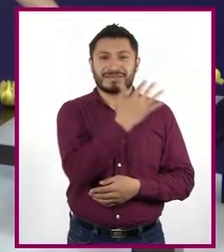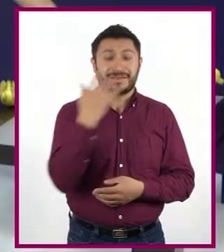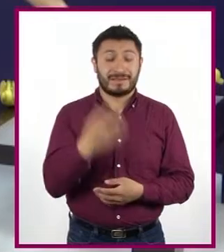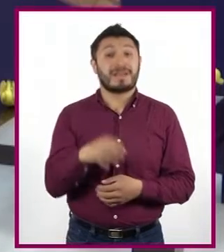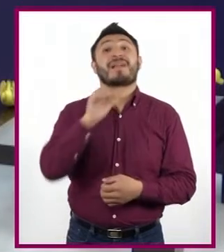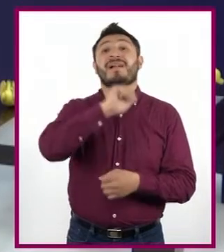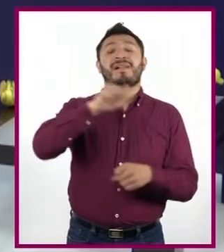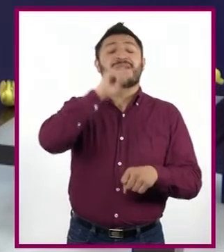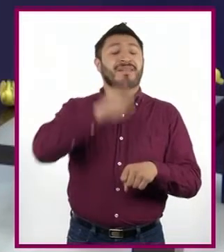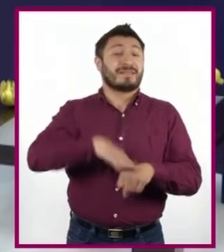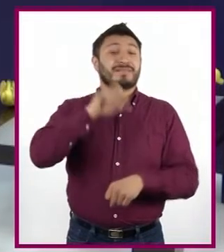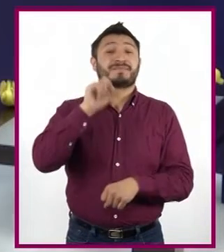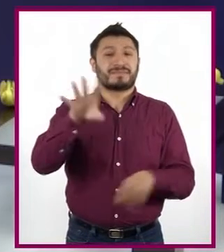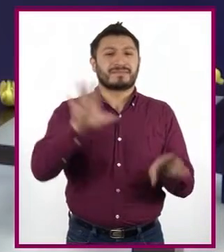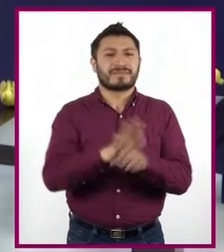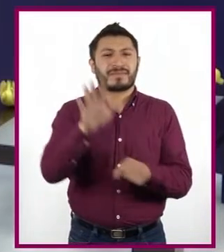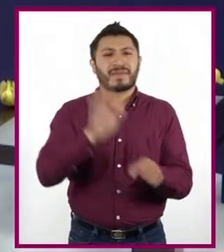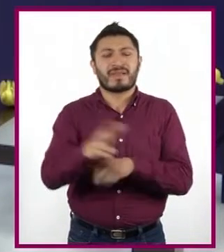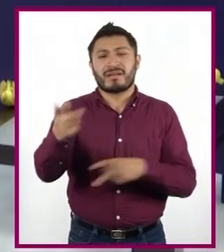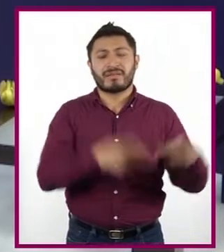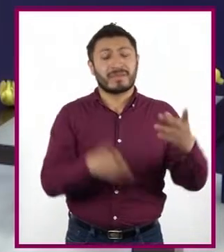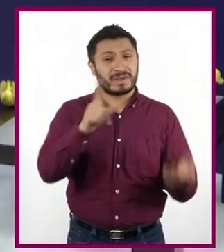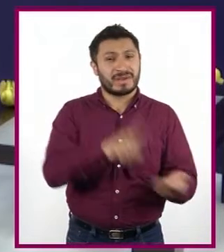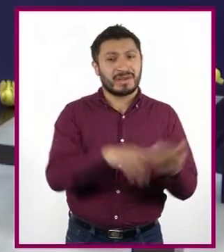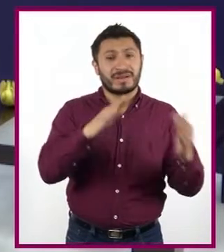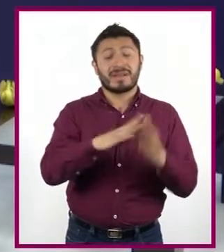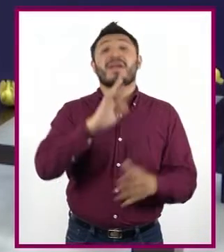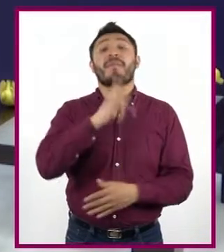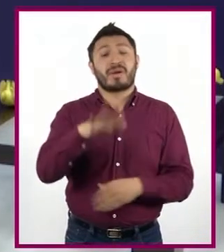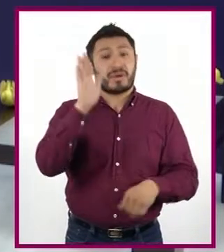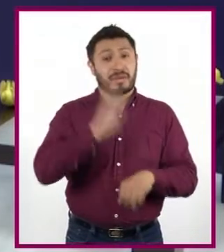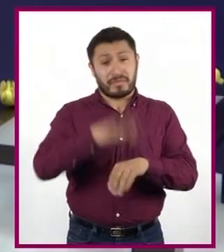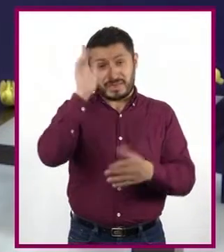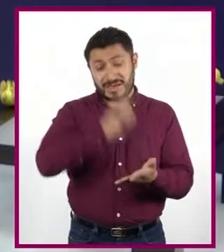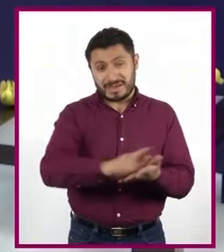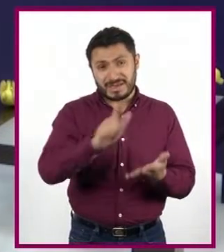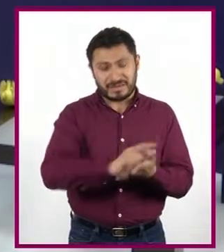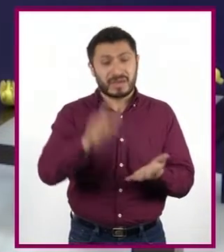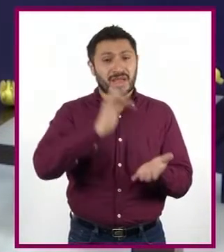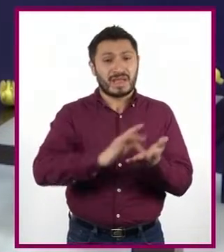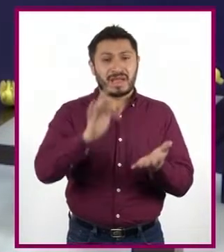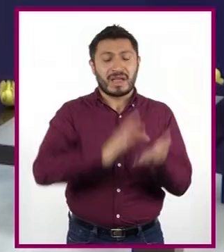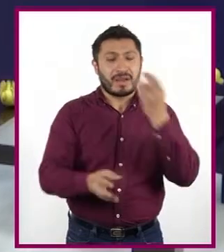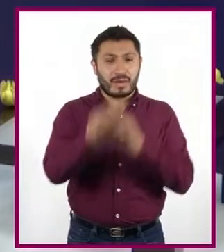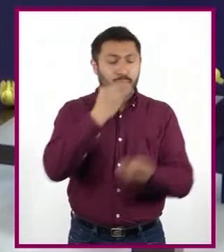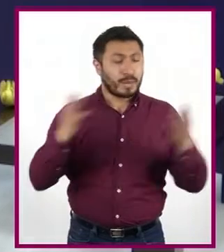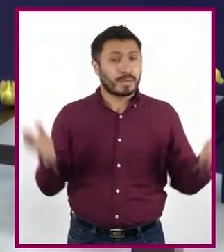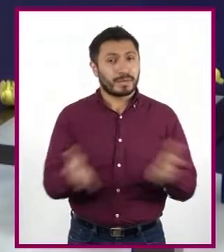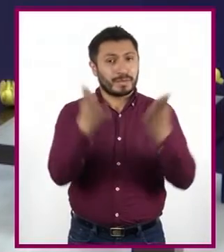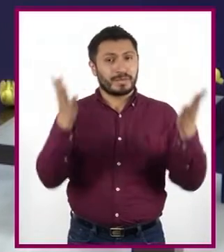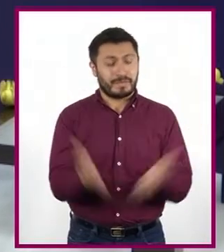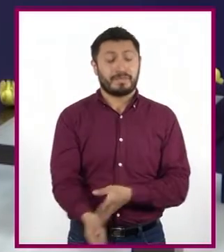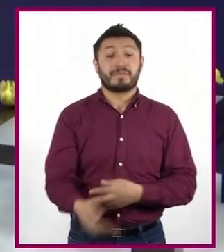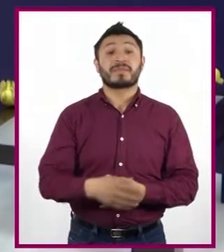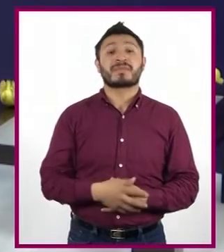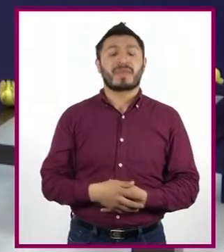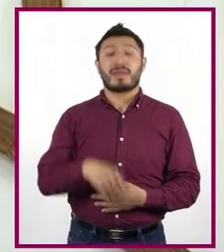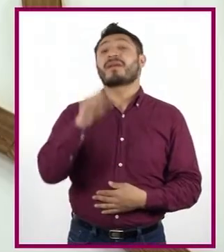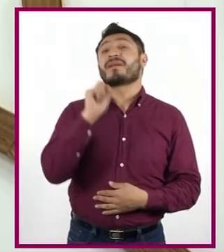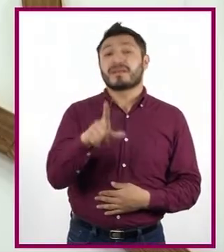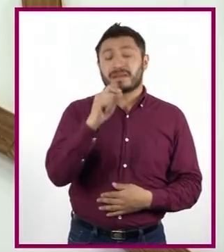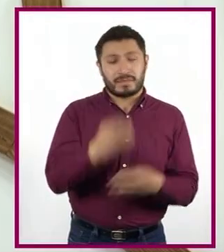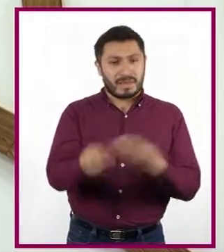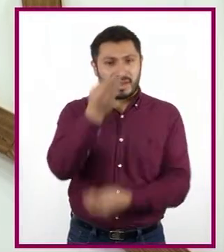Además, lo que se prepara en casa es mejor y más higiénico y apoya una alimentación sostenible. Por cierto,